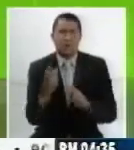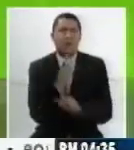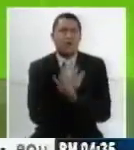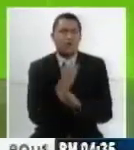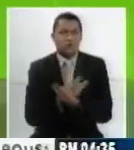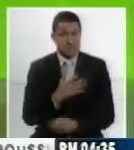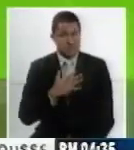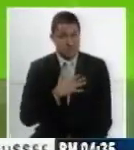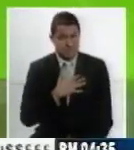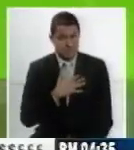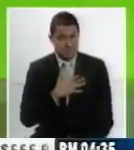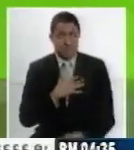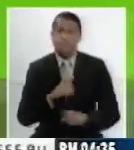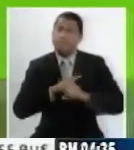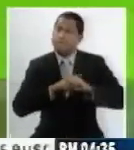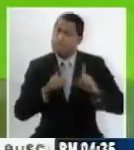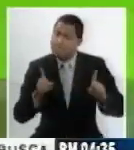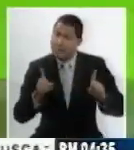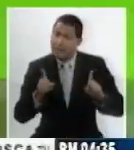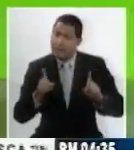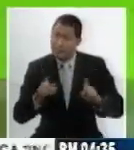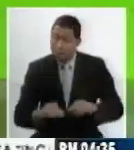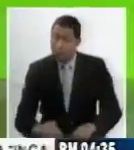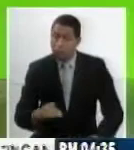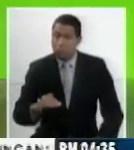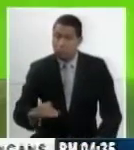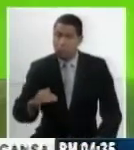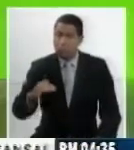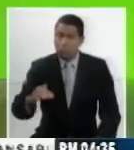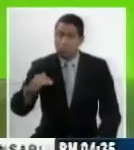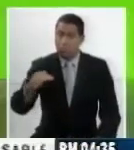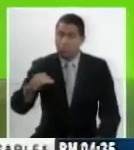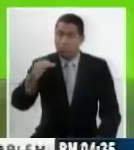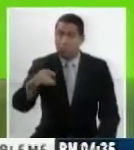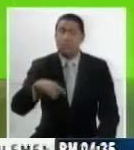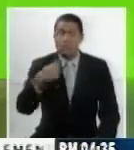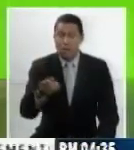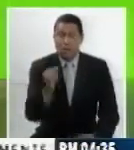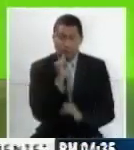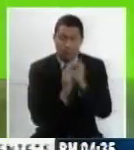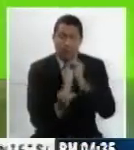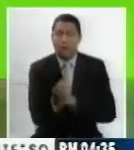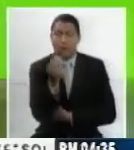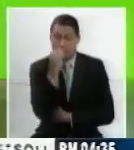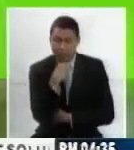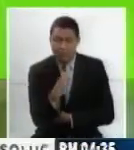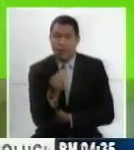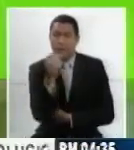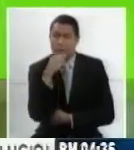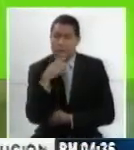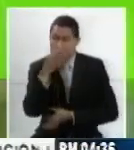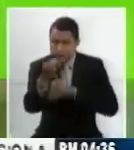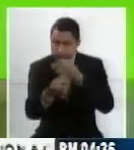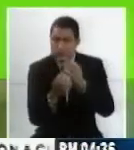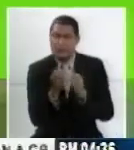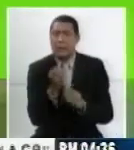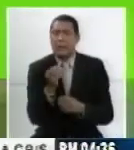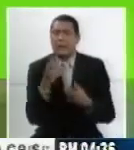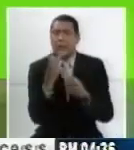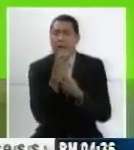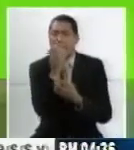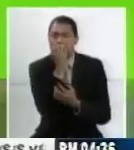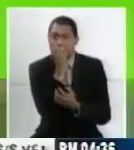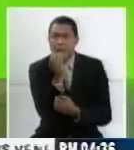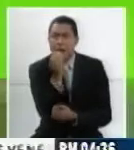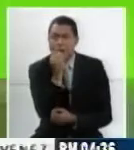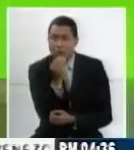y me perturba. Ahora bien, a medida que van creciendo, a medida que se van alimentando, y de allí que nosotros hablemos muchísimo de alergia alimentaria,